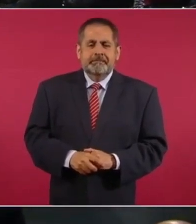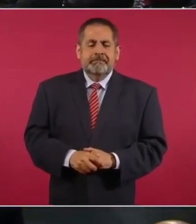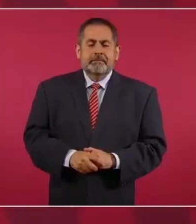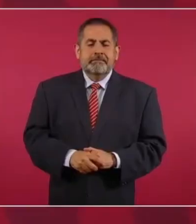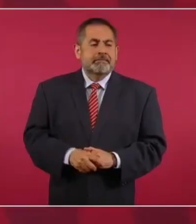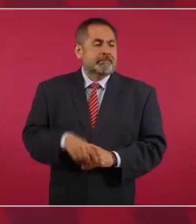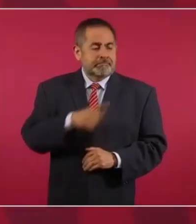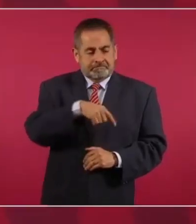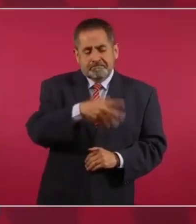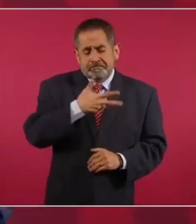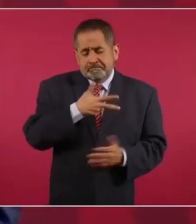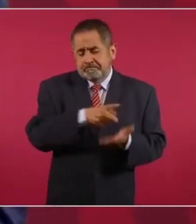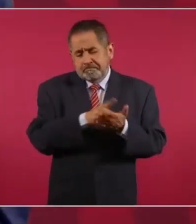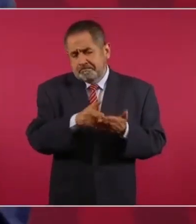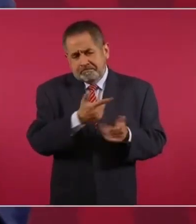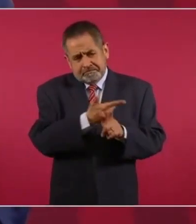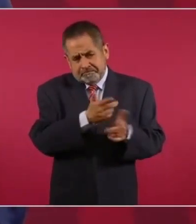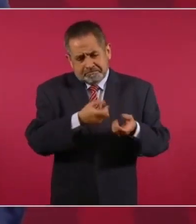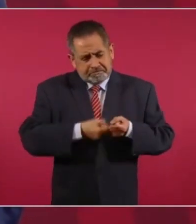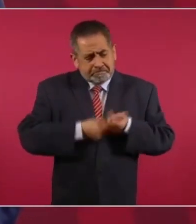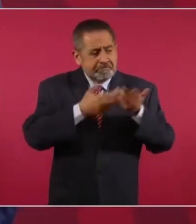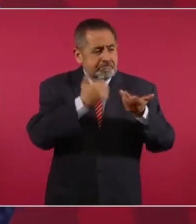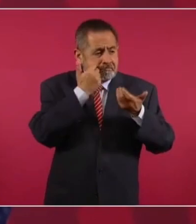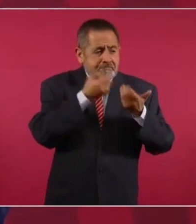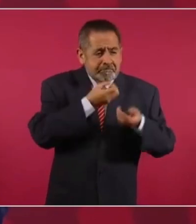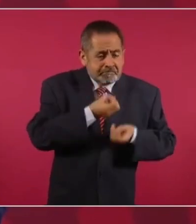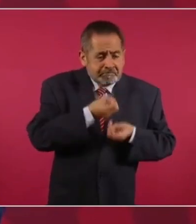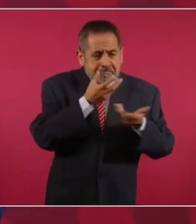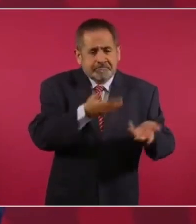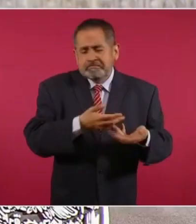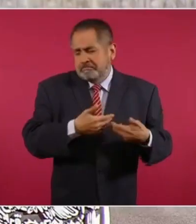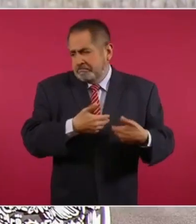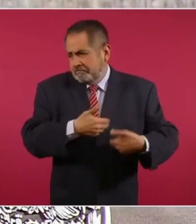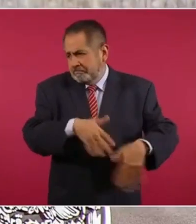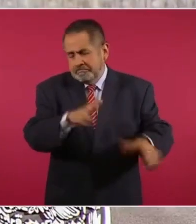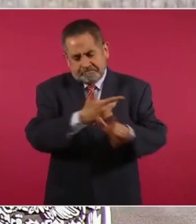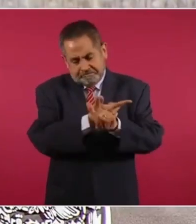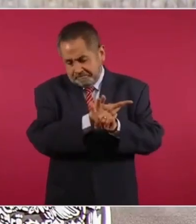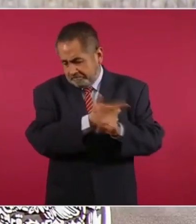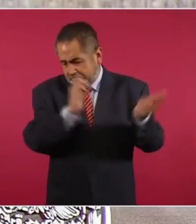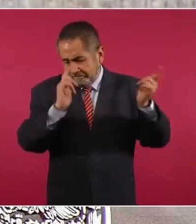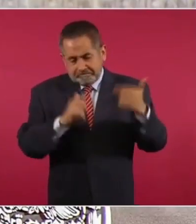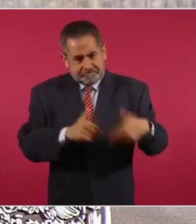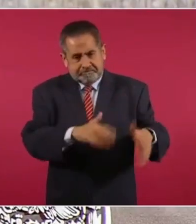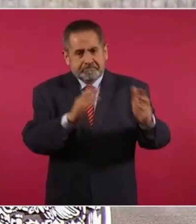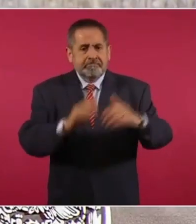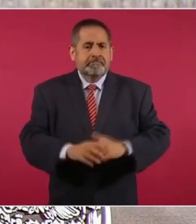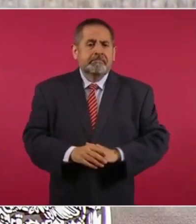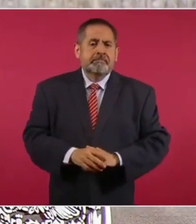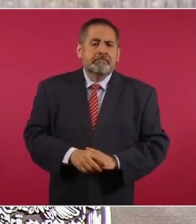todo el derecho de expresarse, de manifestarse, toda la libertad.